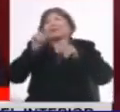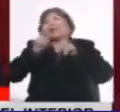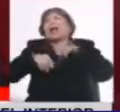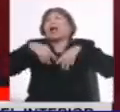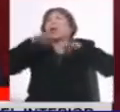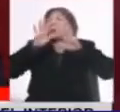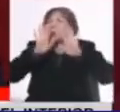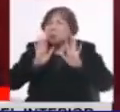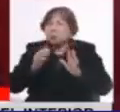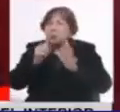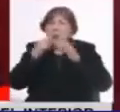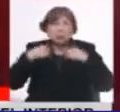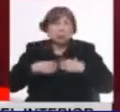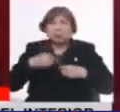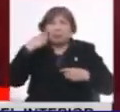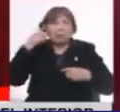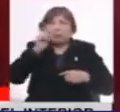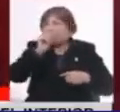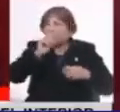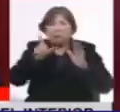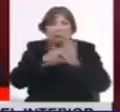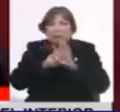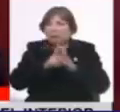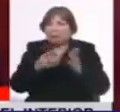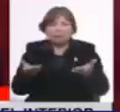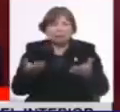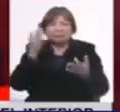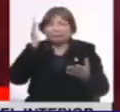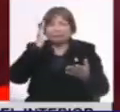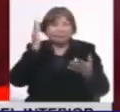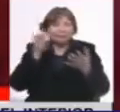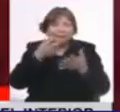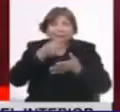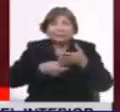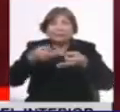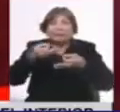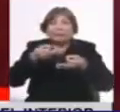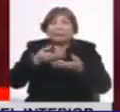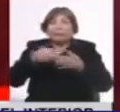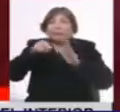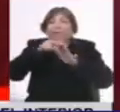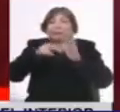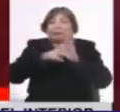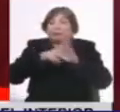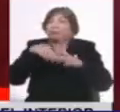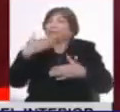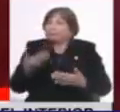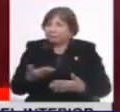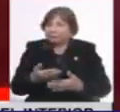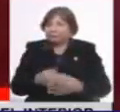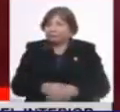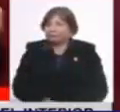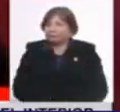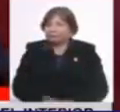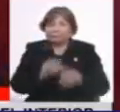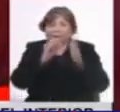Algunos abogados que ni siquiera conocen la ley, ¿no? Y no saben que en el presupuesto normativo existe, ¿no?,